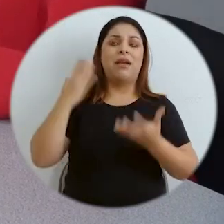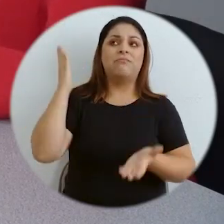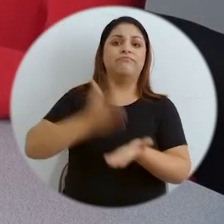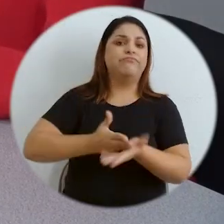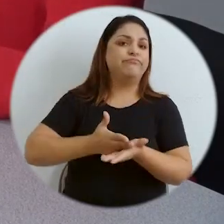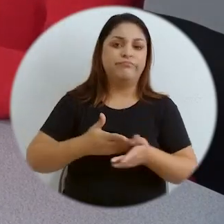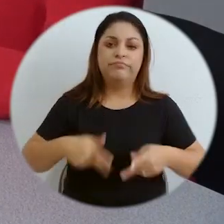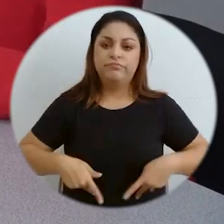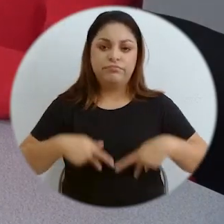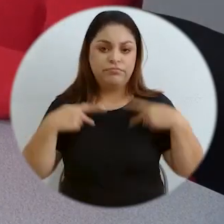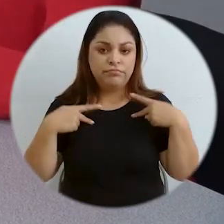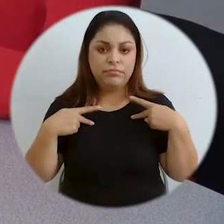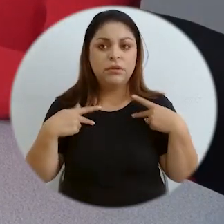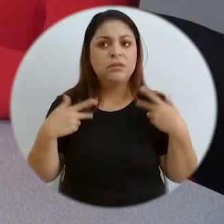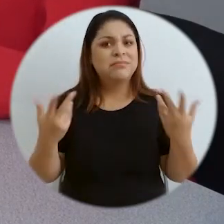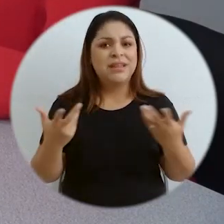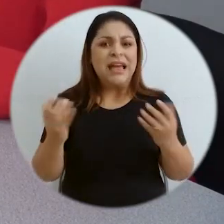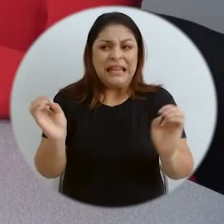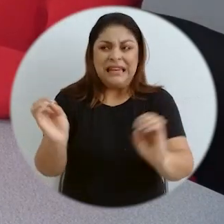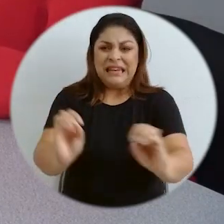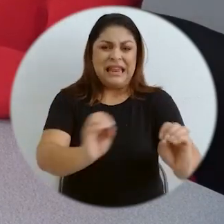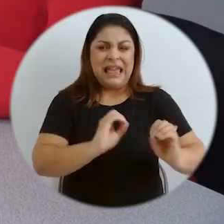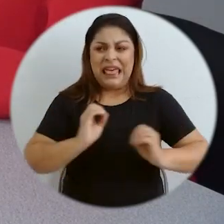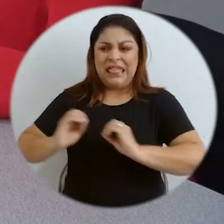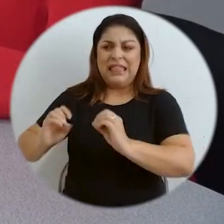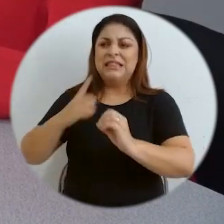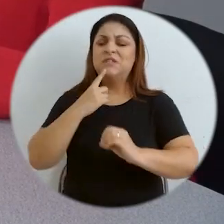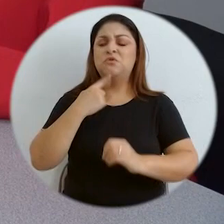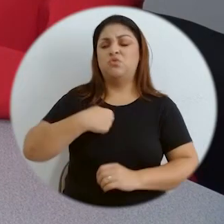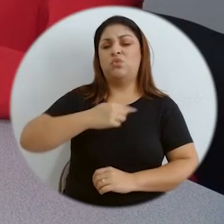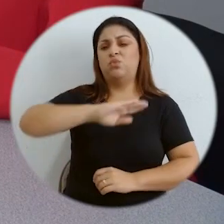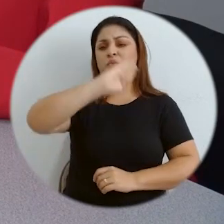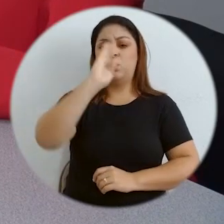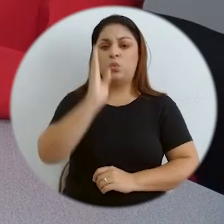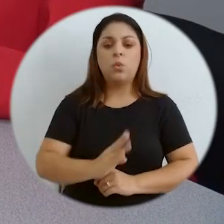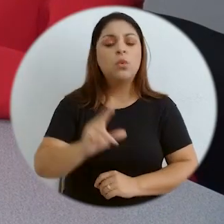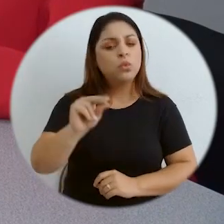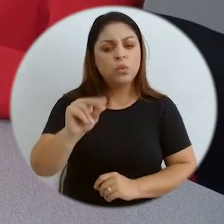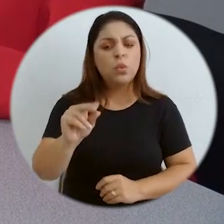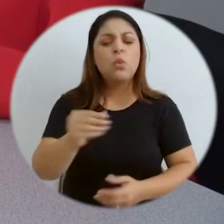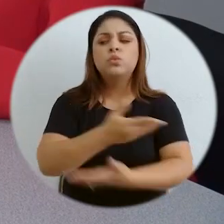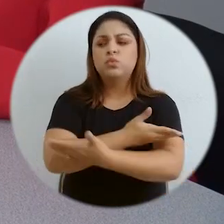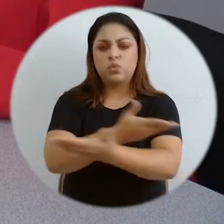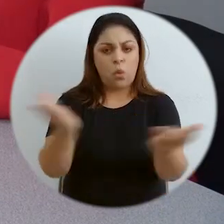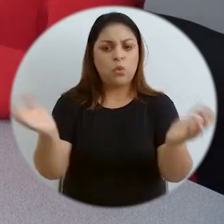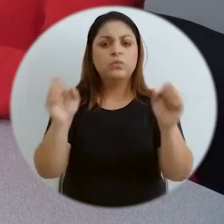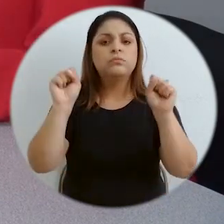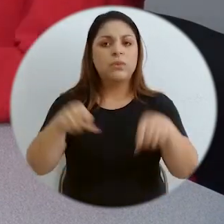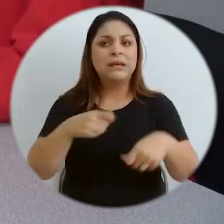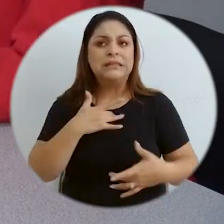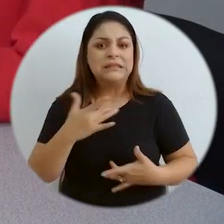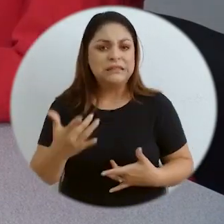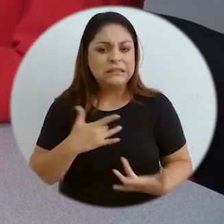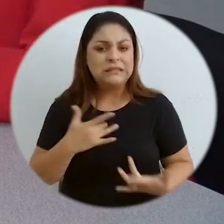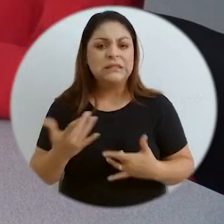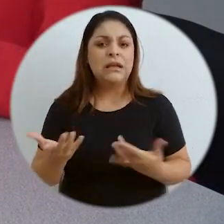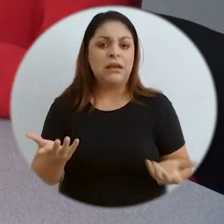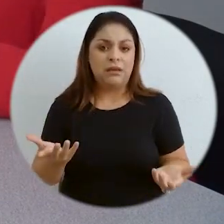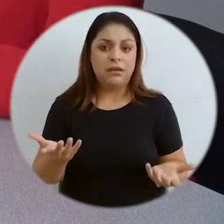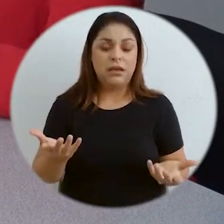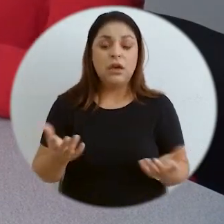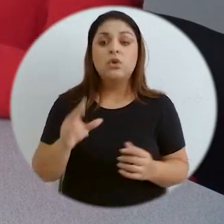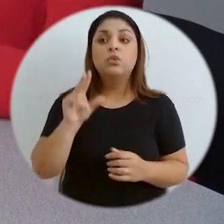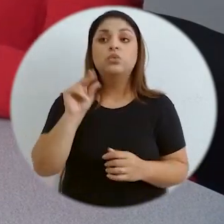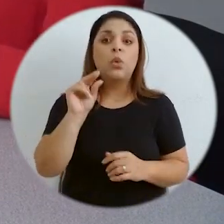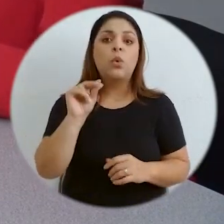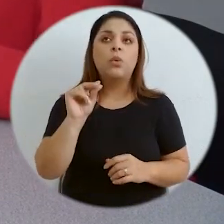exento de presentar esta condición. Entonces, no es algo como decías vos al inicio,